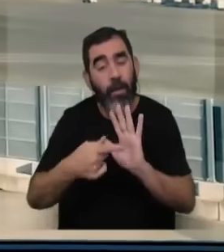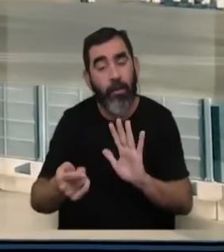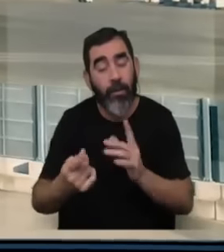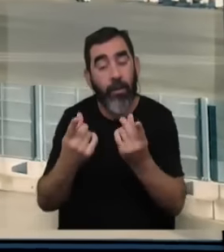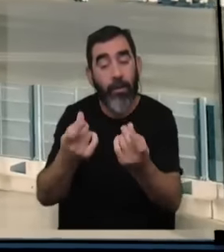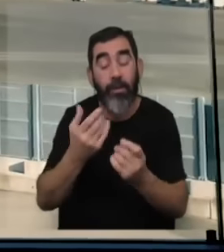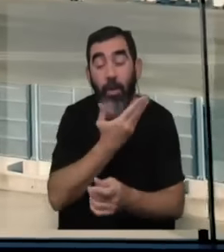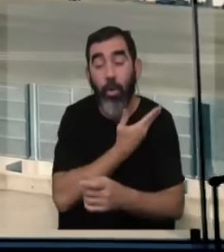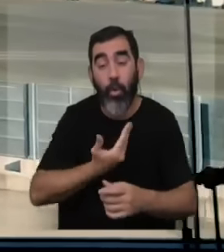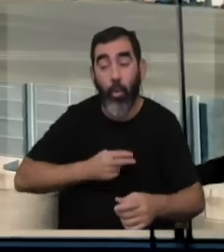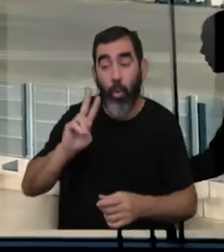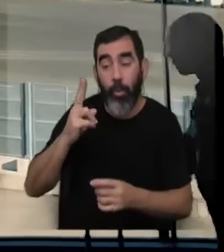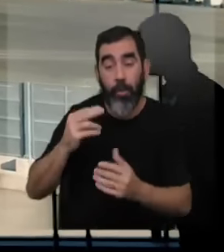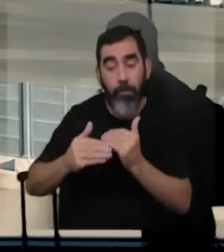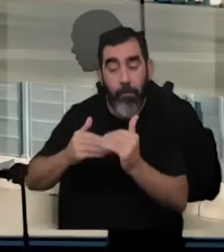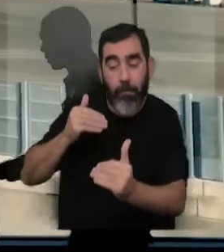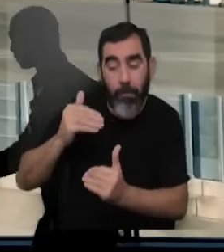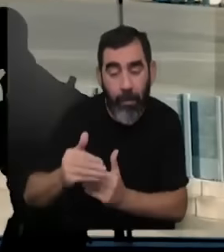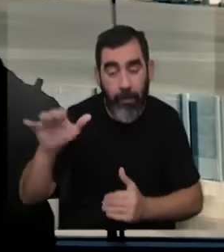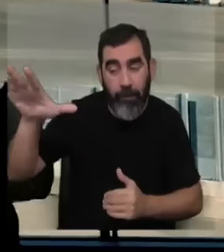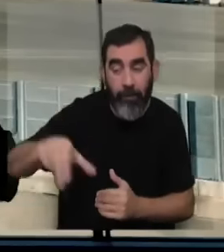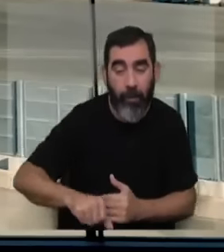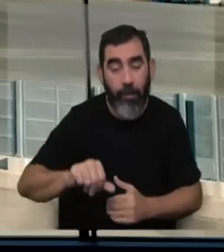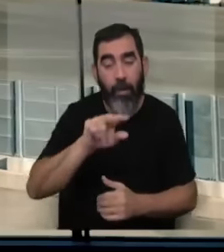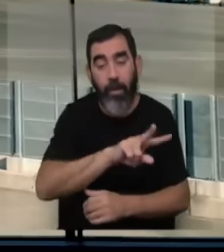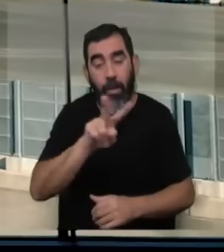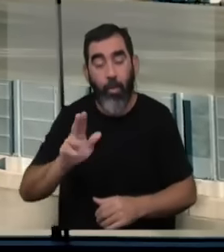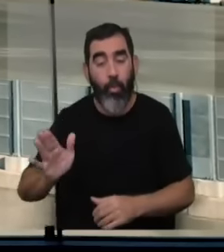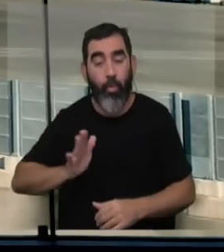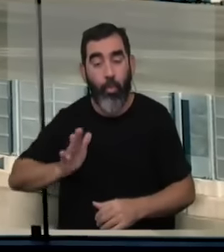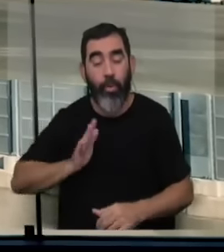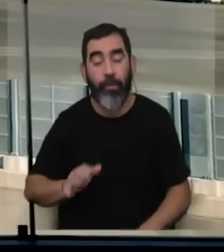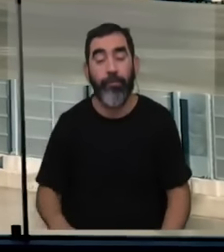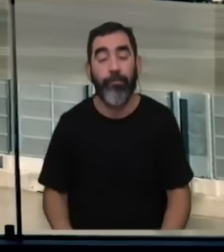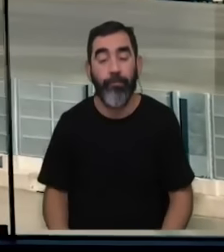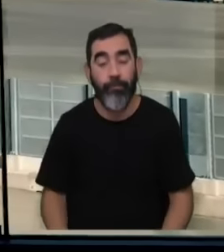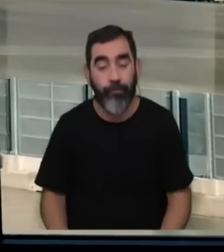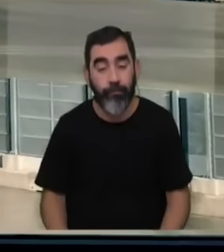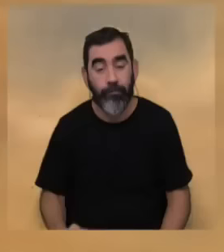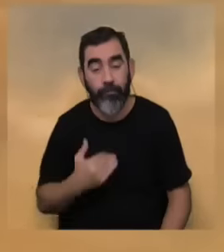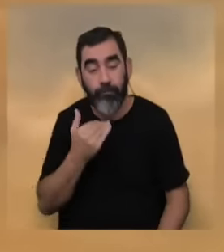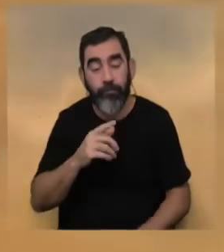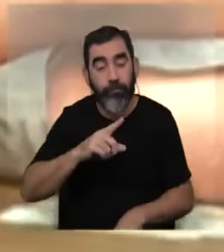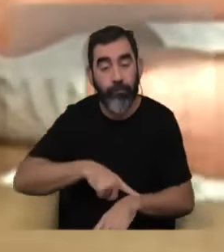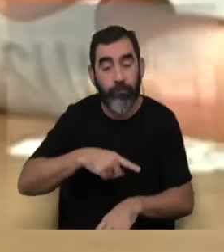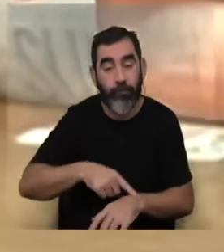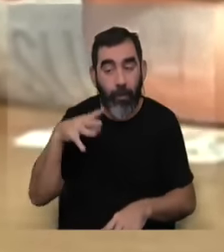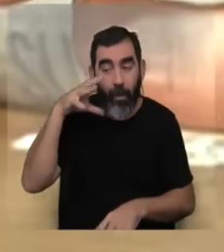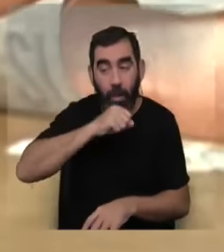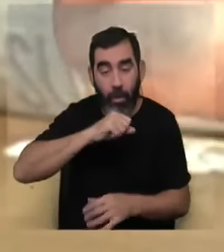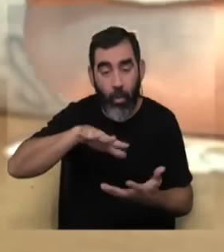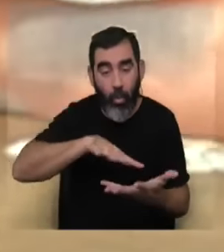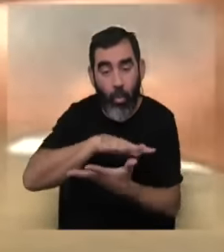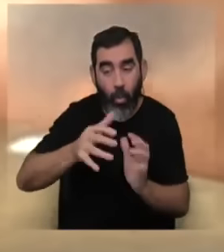necesitamos que el gobierno uruguayo de un paso más y logre traer de regreso a casa a Silvia y a Virginia no sabemos cuánto tiempo más podrán soportar las